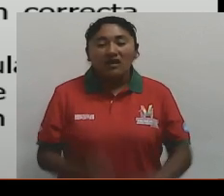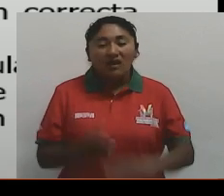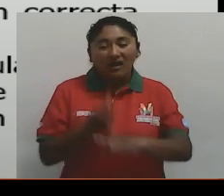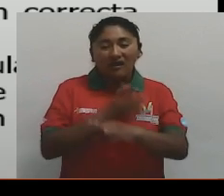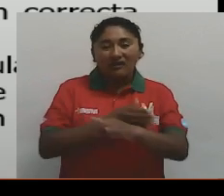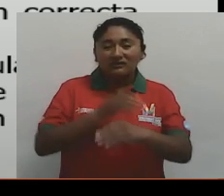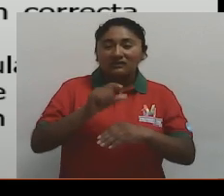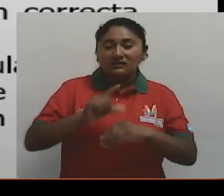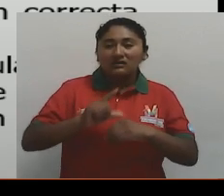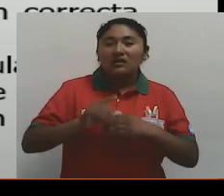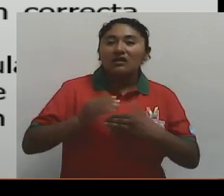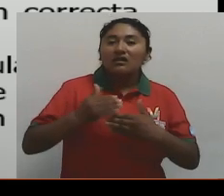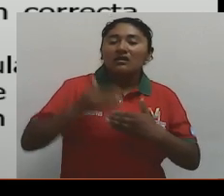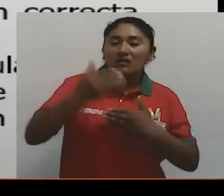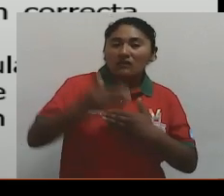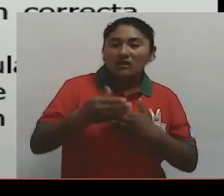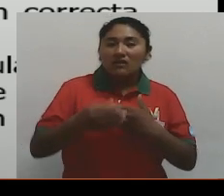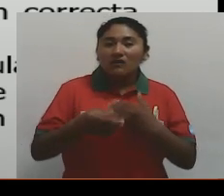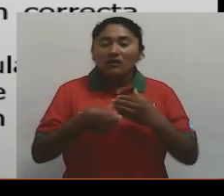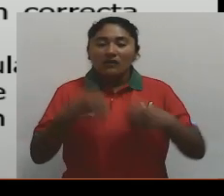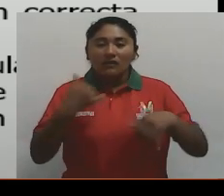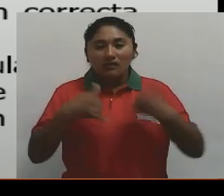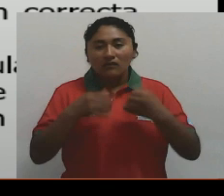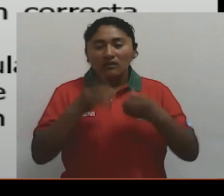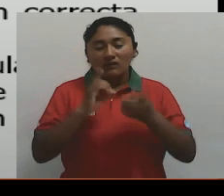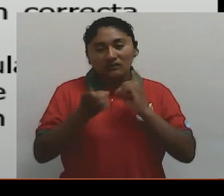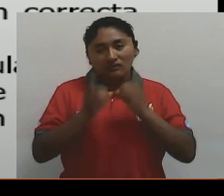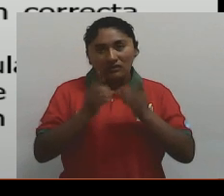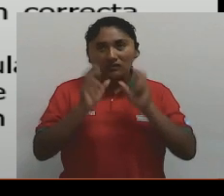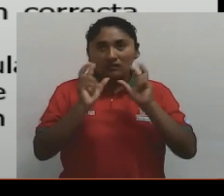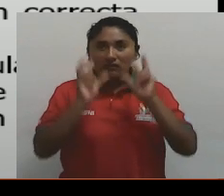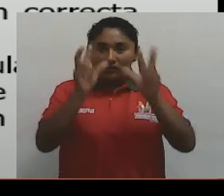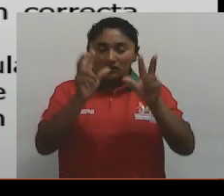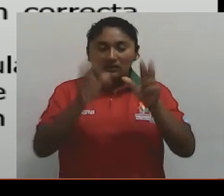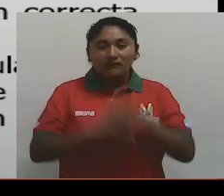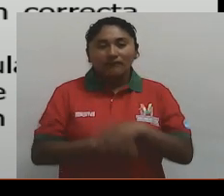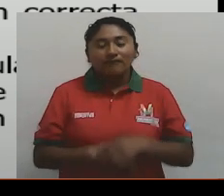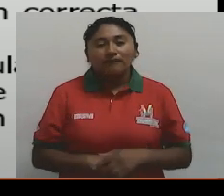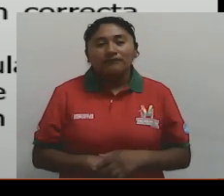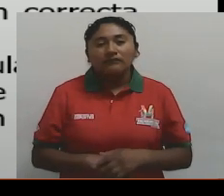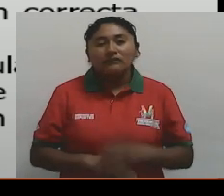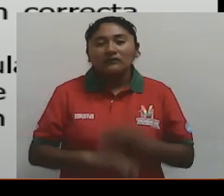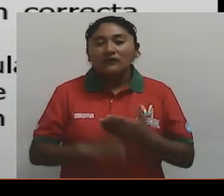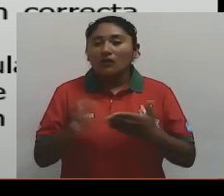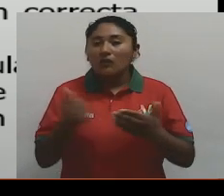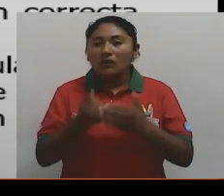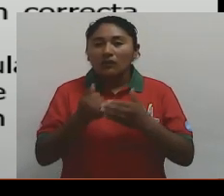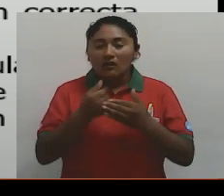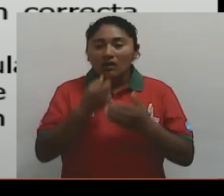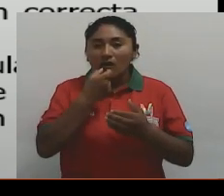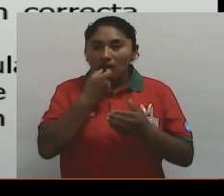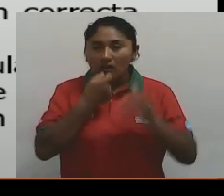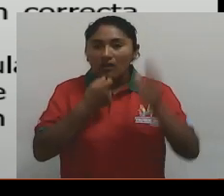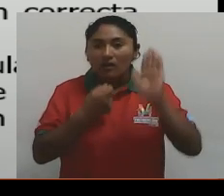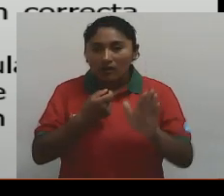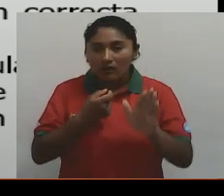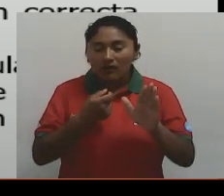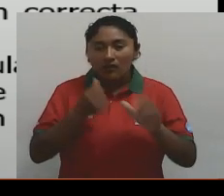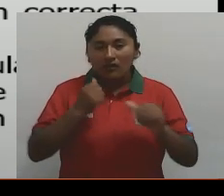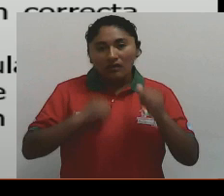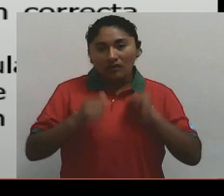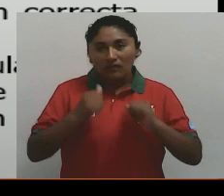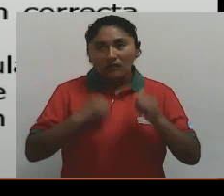uno de los miembros del cuerpo arbitral. Para que esto sea posible, esta actuación debe estar basada en la aplicación